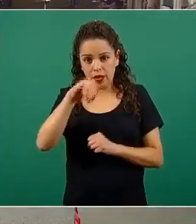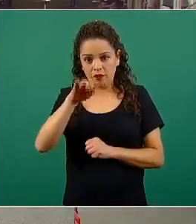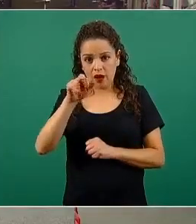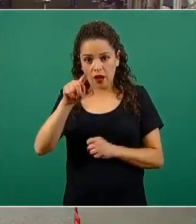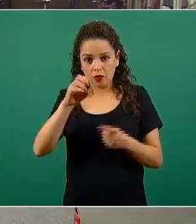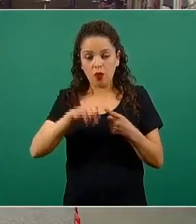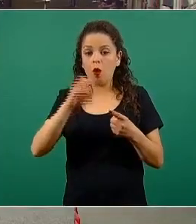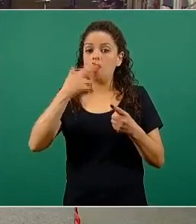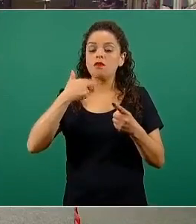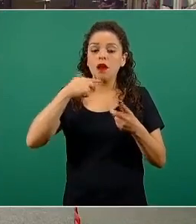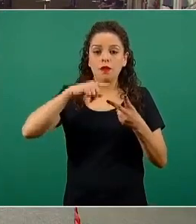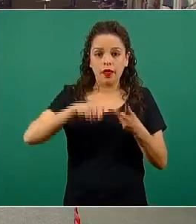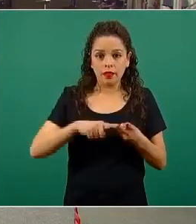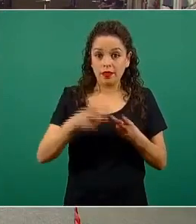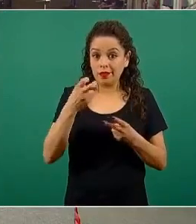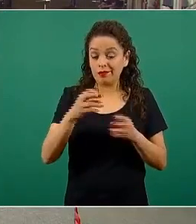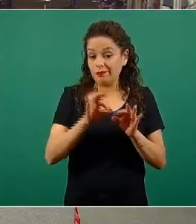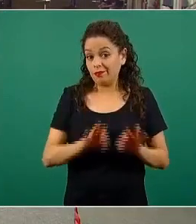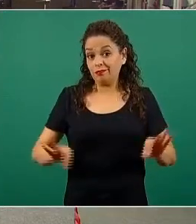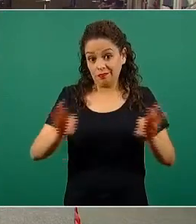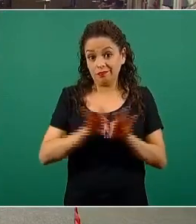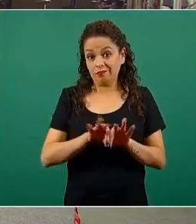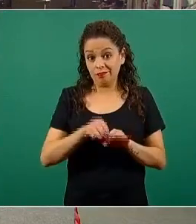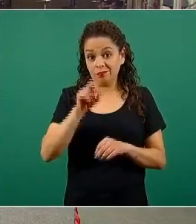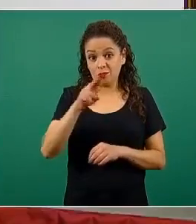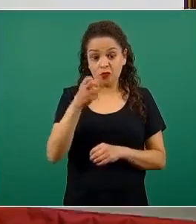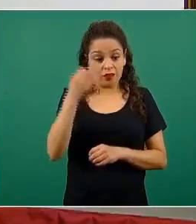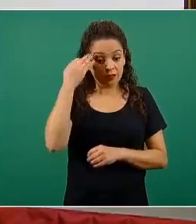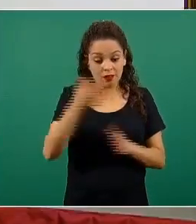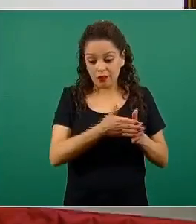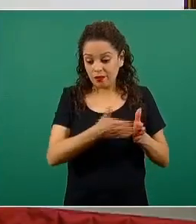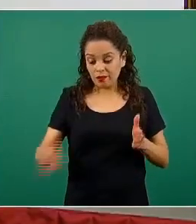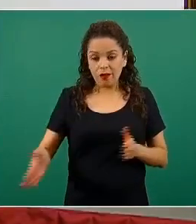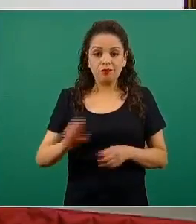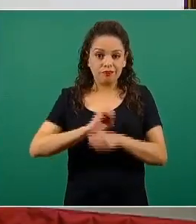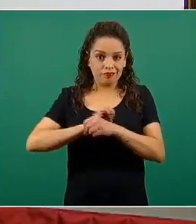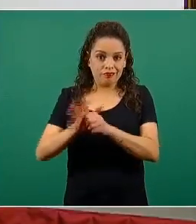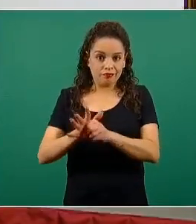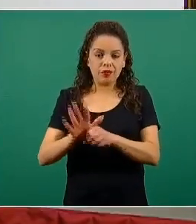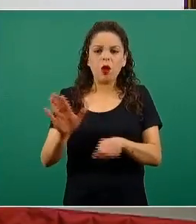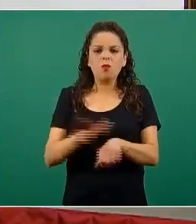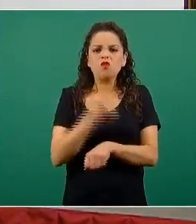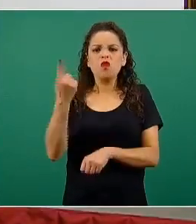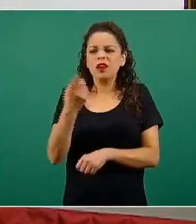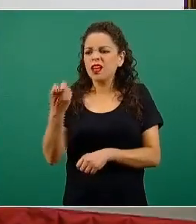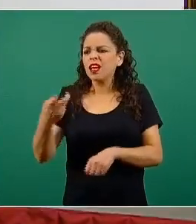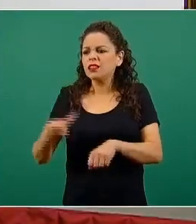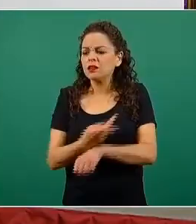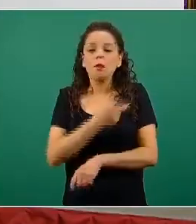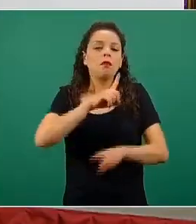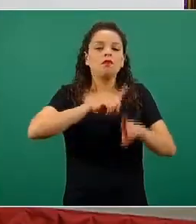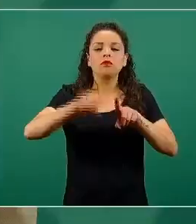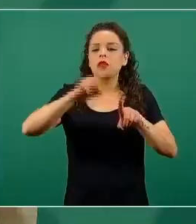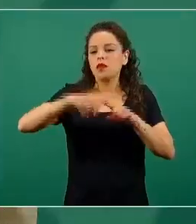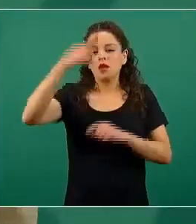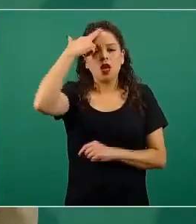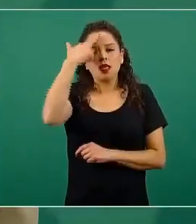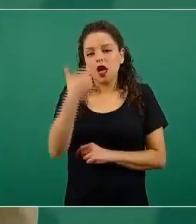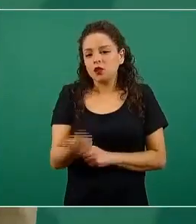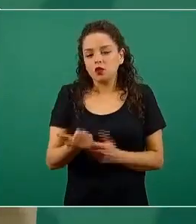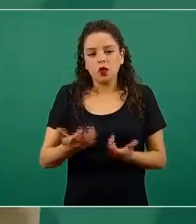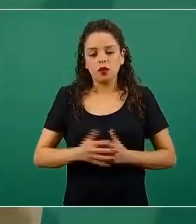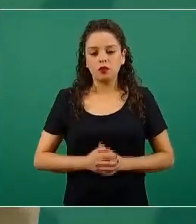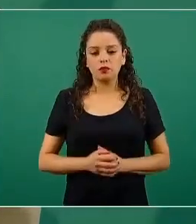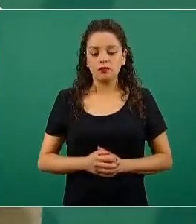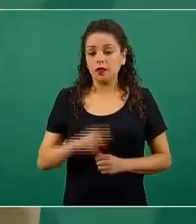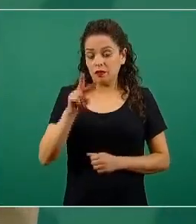importante durante la pandemia. Ahora, ¿por qué pasa esto? Puede ser muchas razones, ¿no? No solamente, y